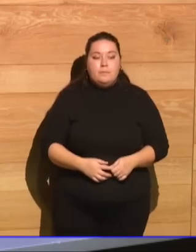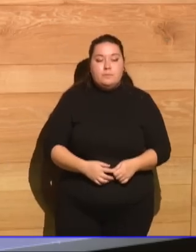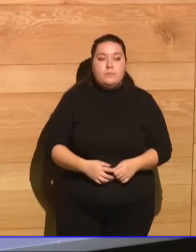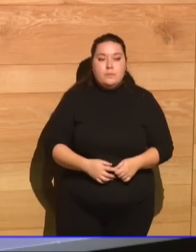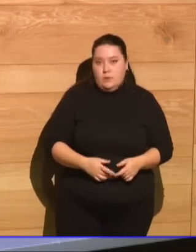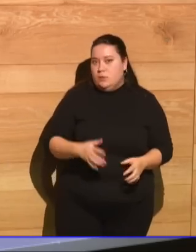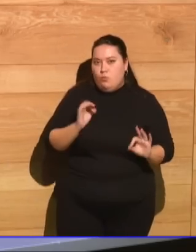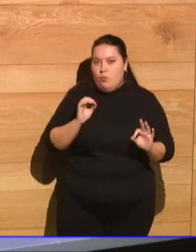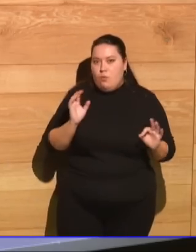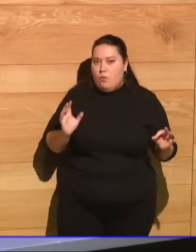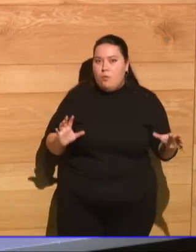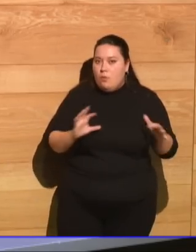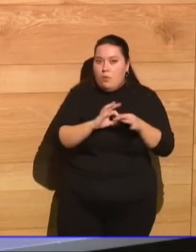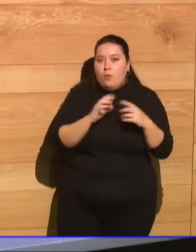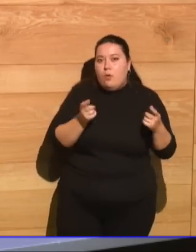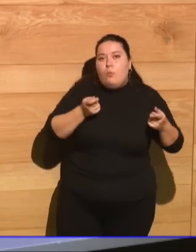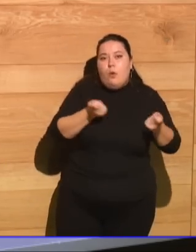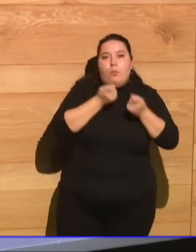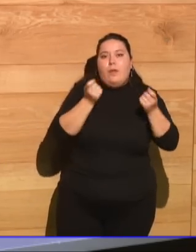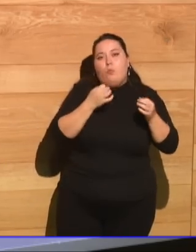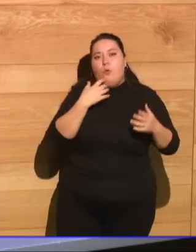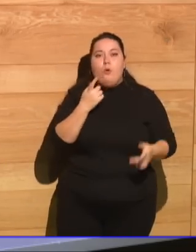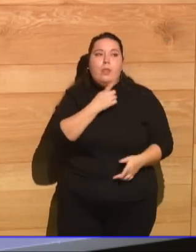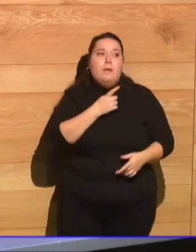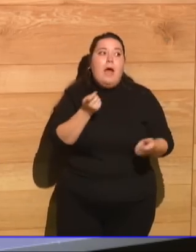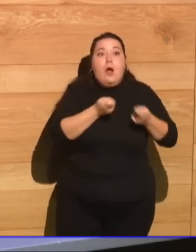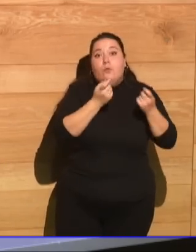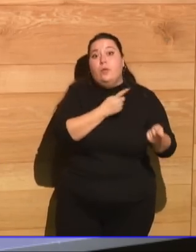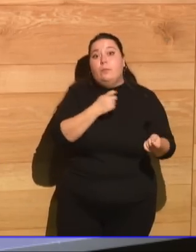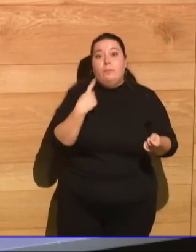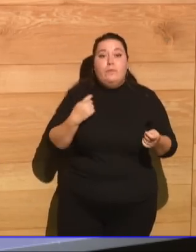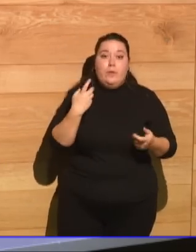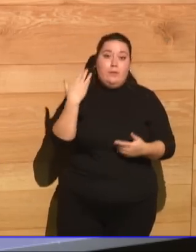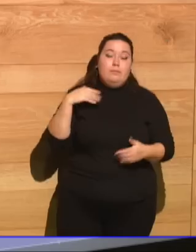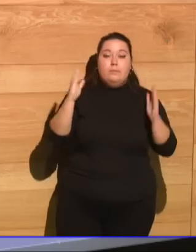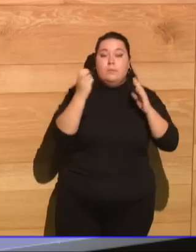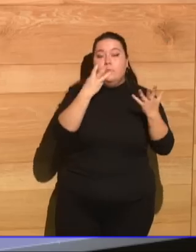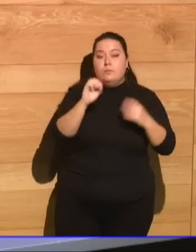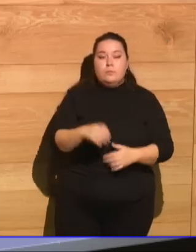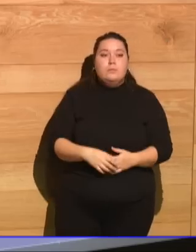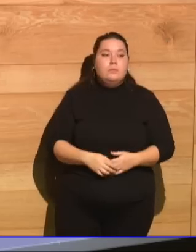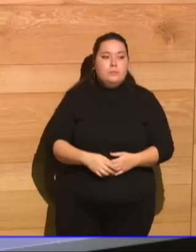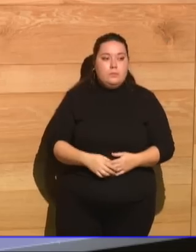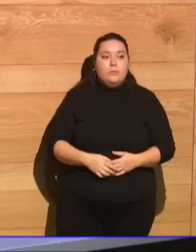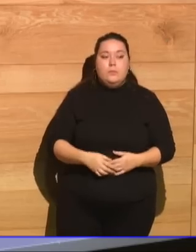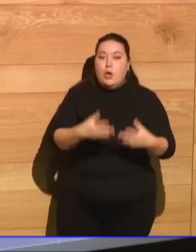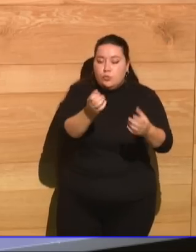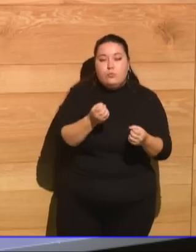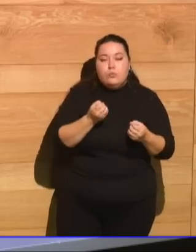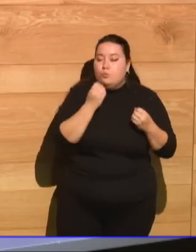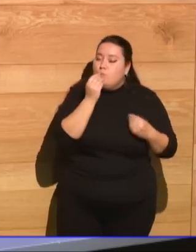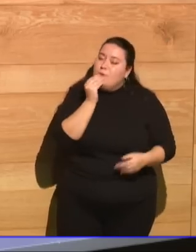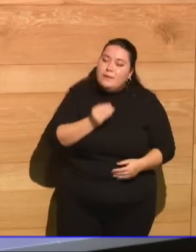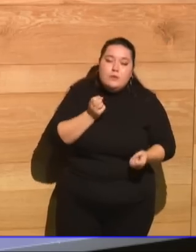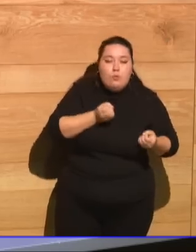verdad publicitario, muy de perfume de los 80. Pues si analizas el cine de Alan Parker, no va por ahí. Es un gran narrador, es un gran narrador y